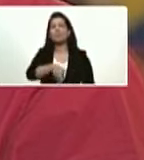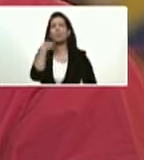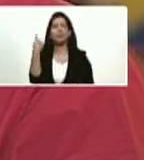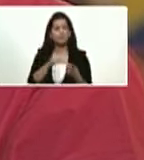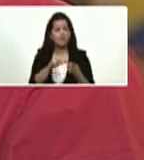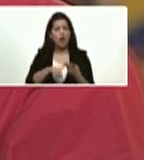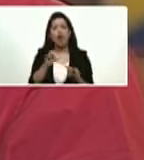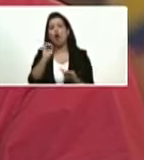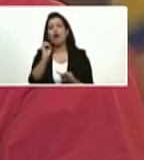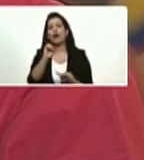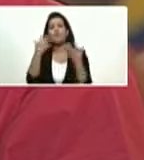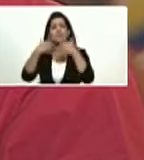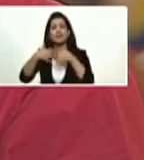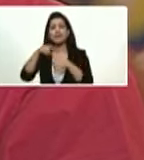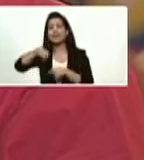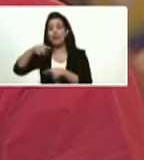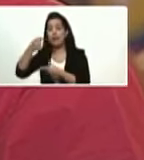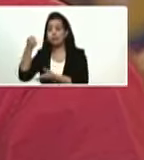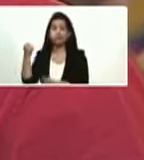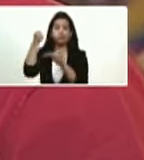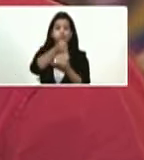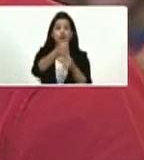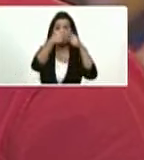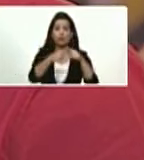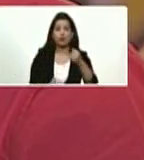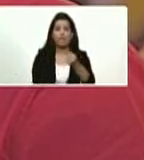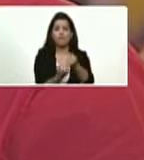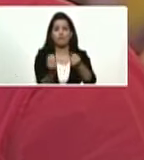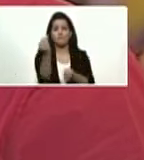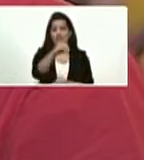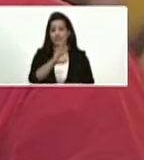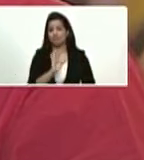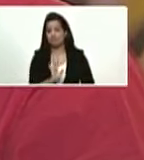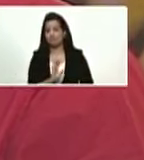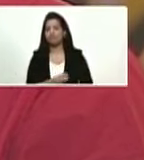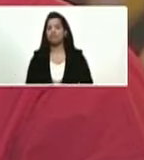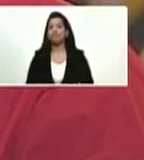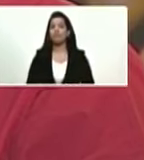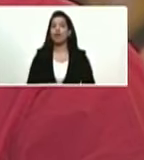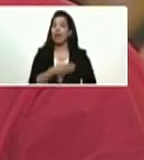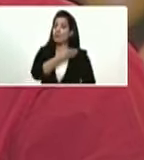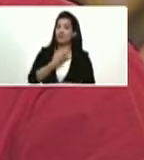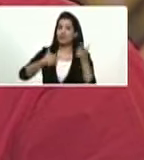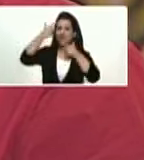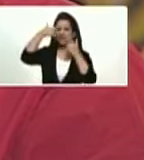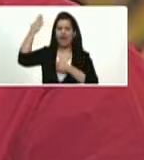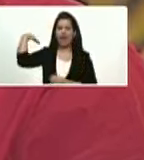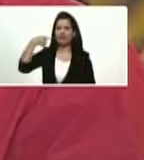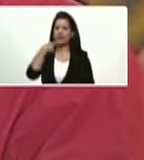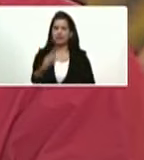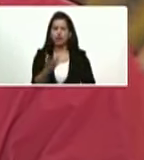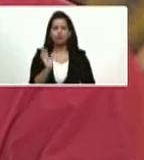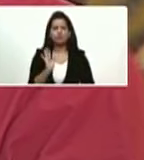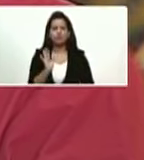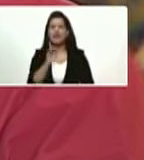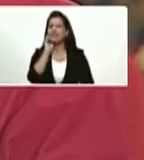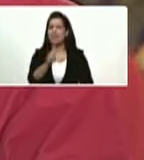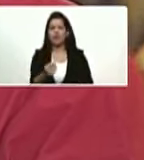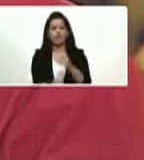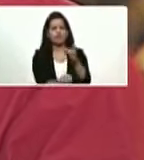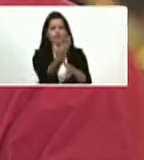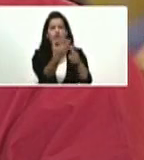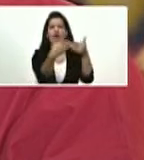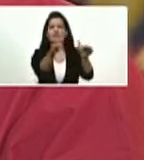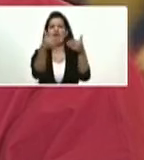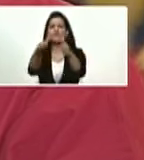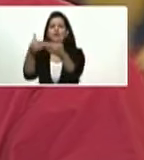requerían una alta inversión. Asimismo, el presidente Chávez ordenó crear nuevas y numerosas empresas para